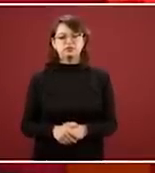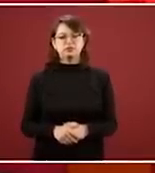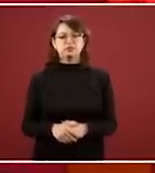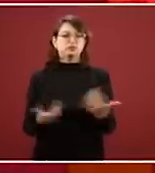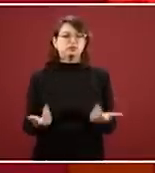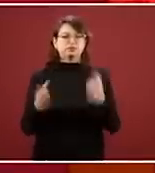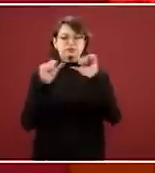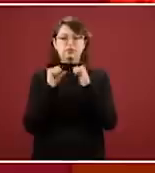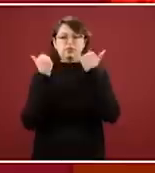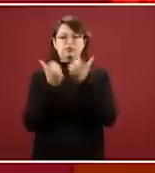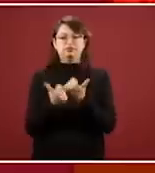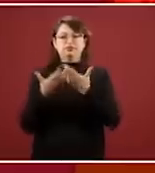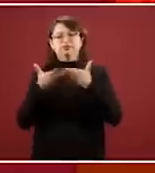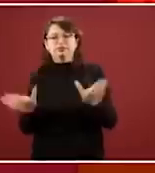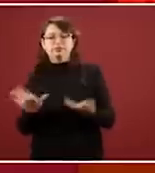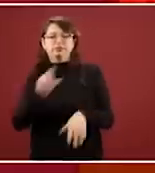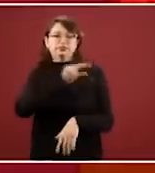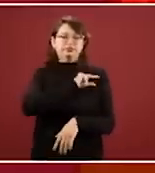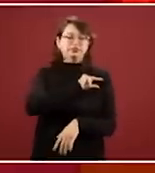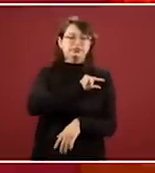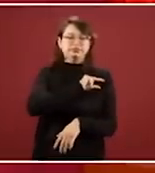asociaciones públicas privadas,